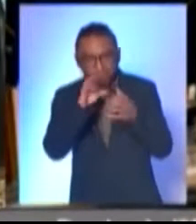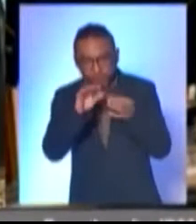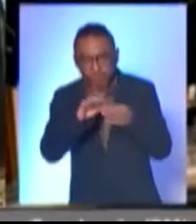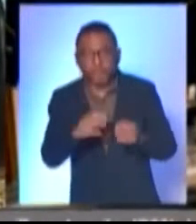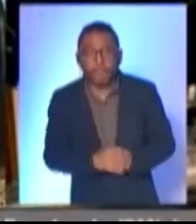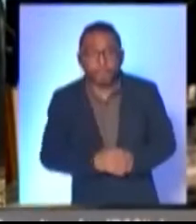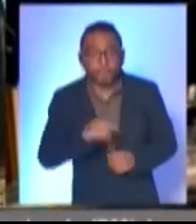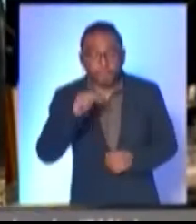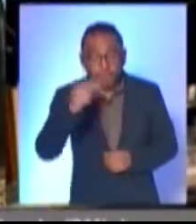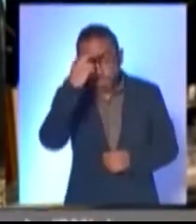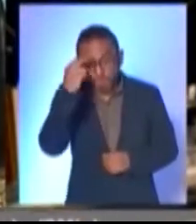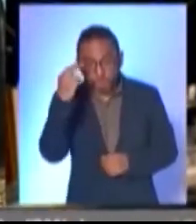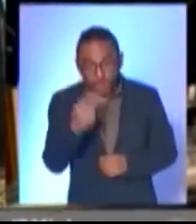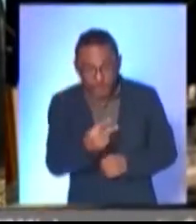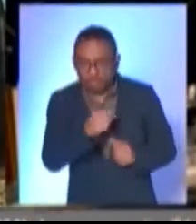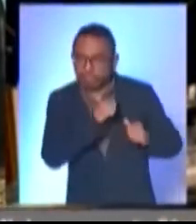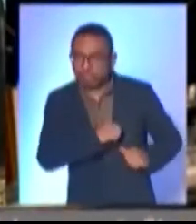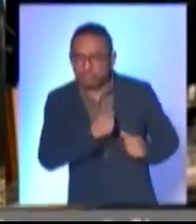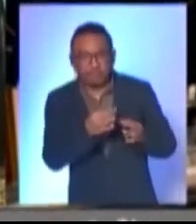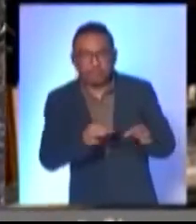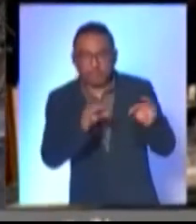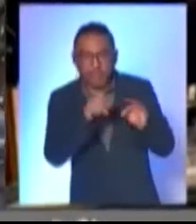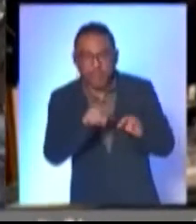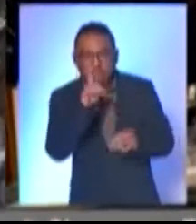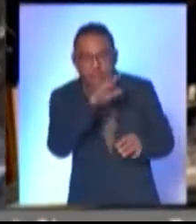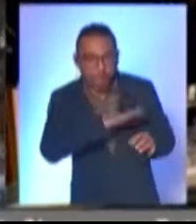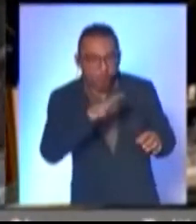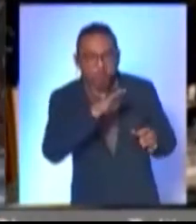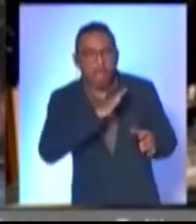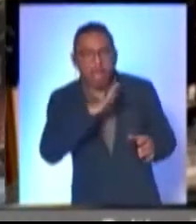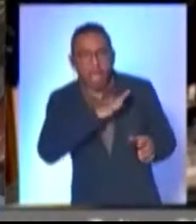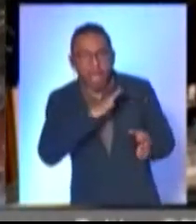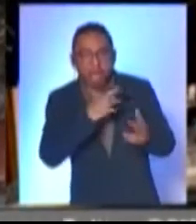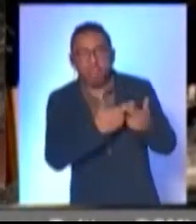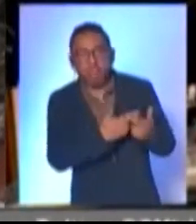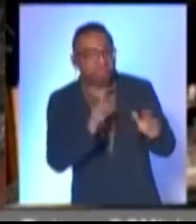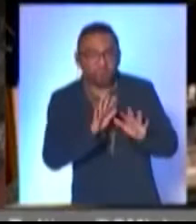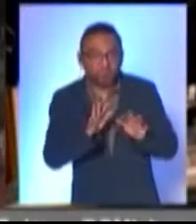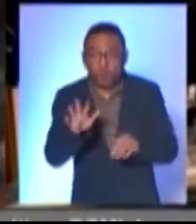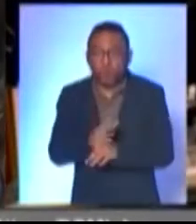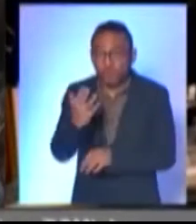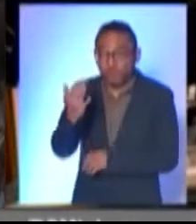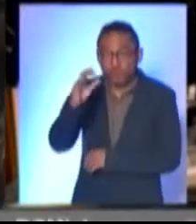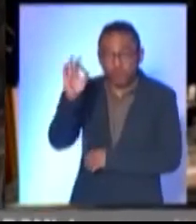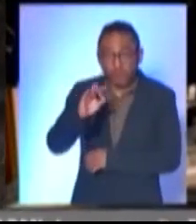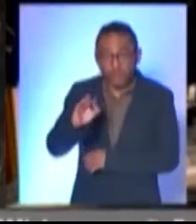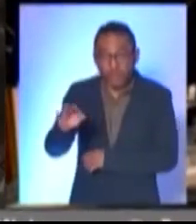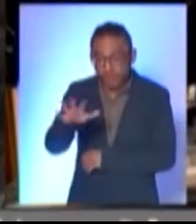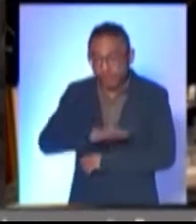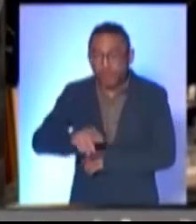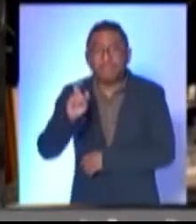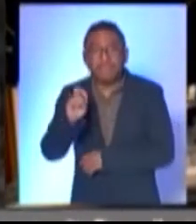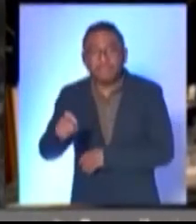México no es un país privilegiado en cuanto a recursos hídricos, ya que más del 50% de su territorio se encuentra en condiciones